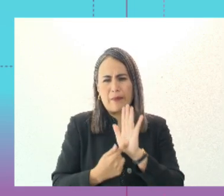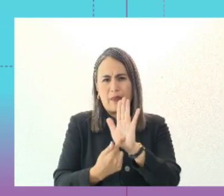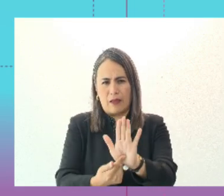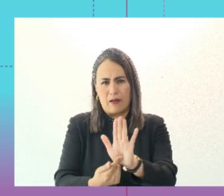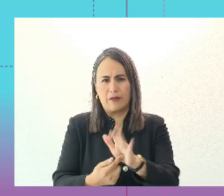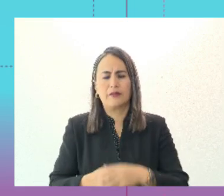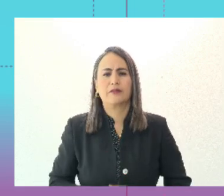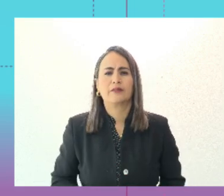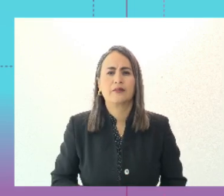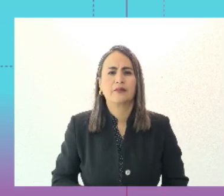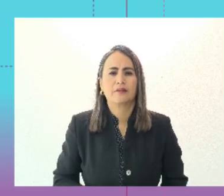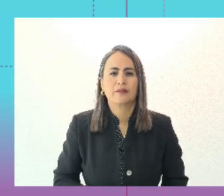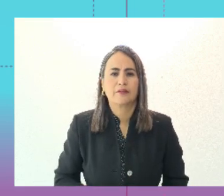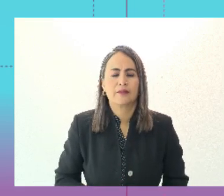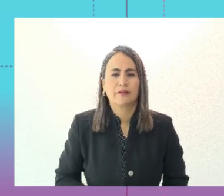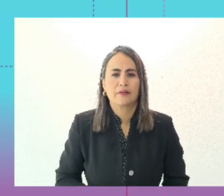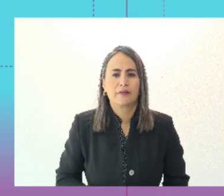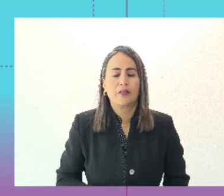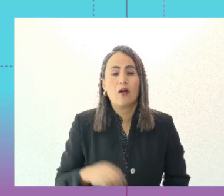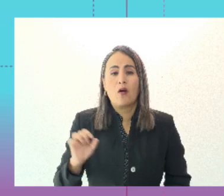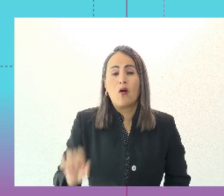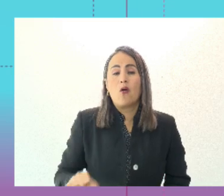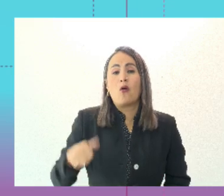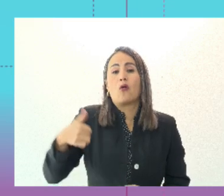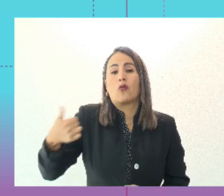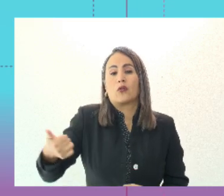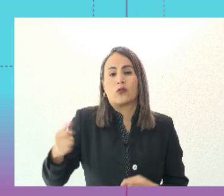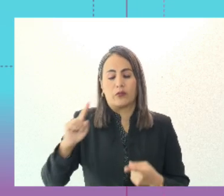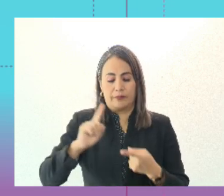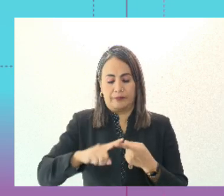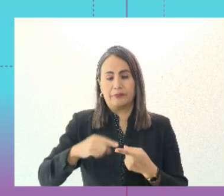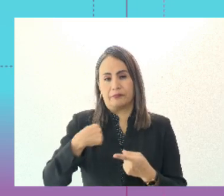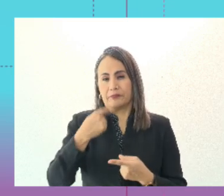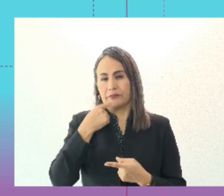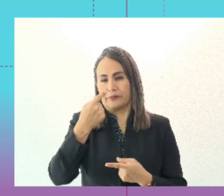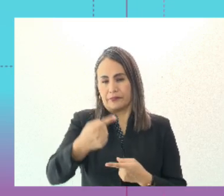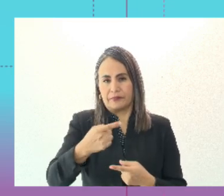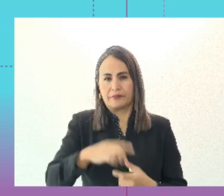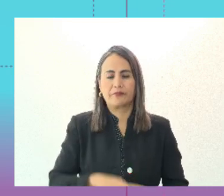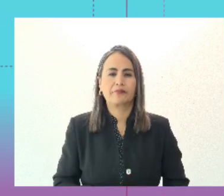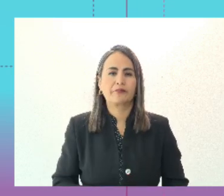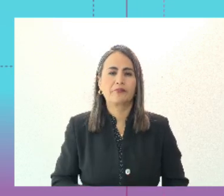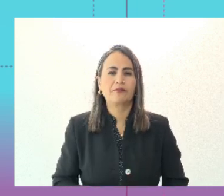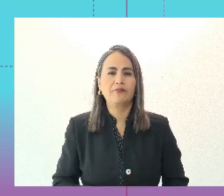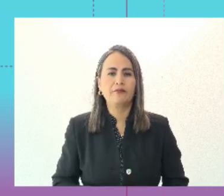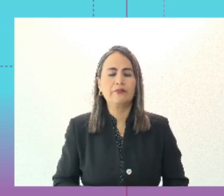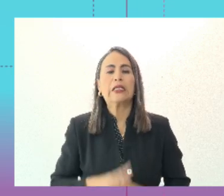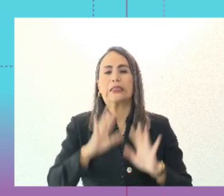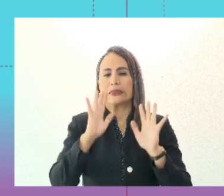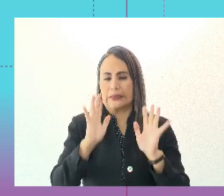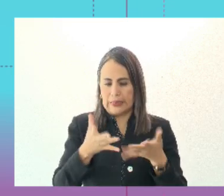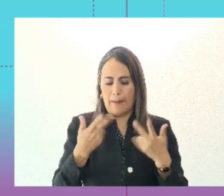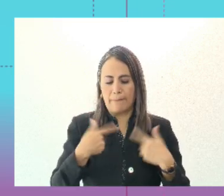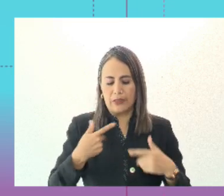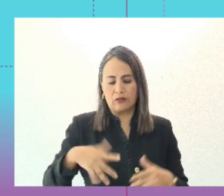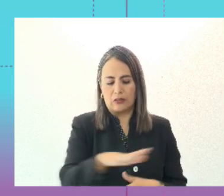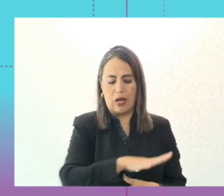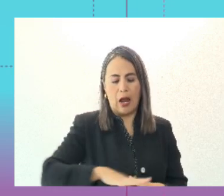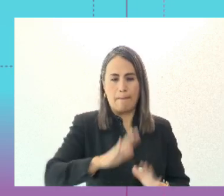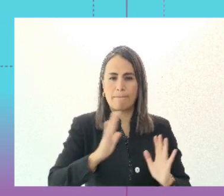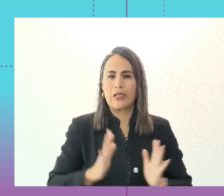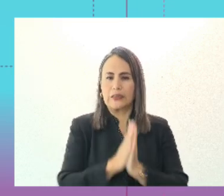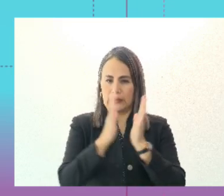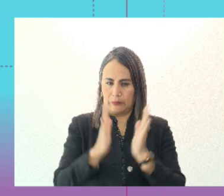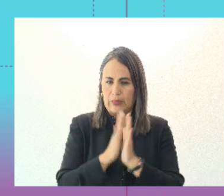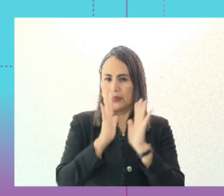archivística. Pero hay otro aspecto que yo quiero comentar aquí y que quiero hacer énfasis. Ya se habló de la participación ciudadana, pero ¿qué